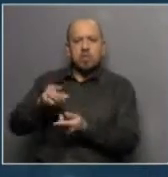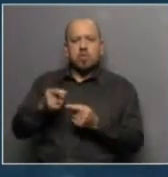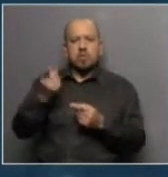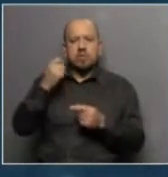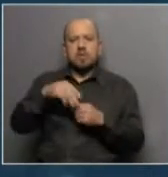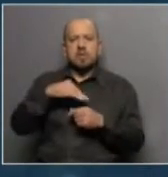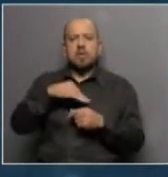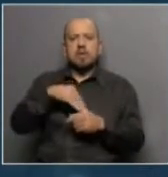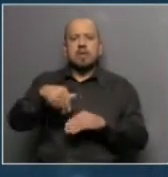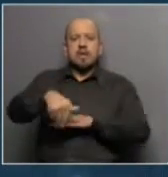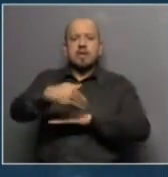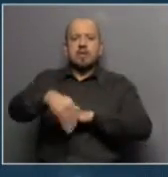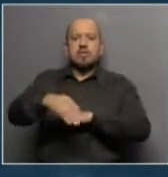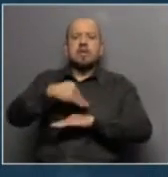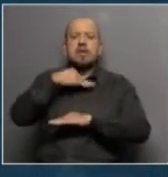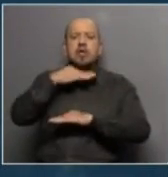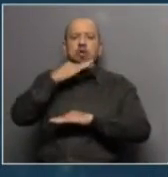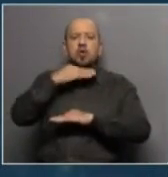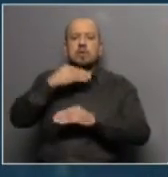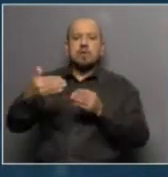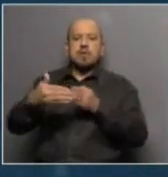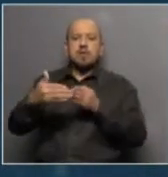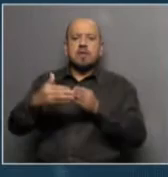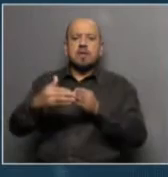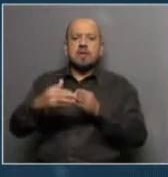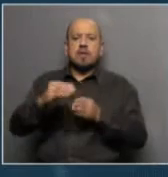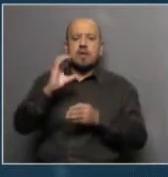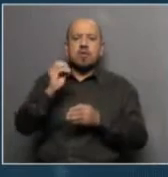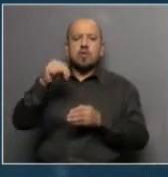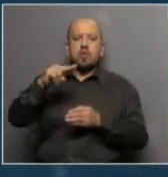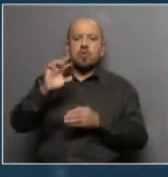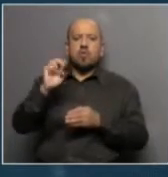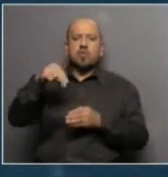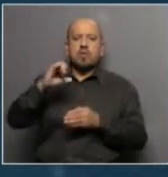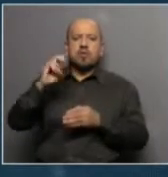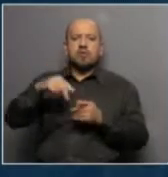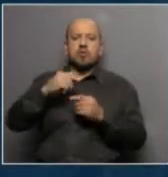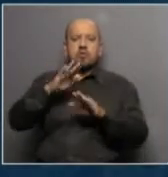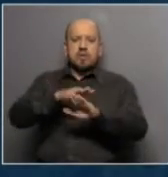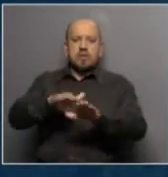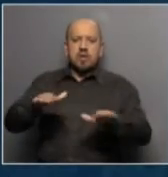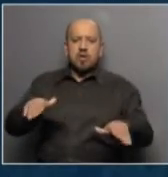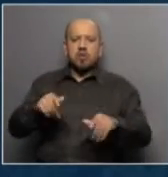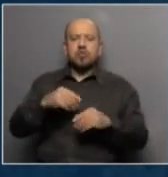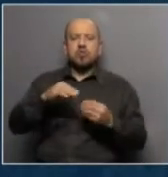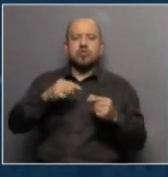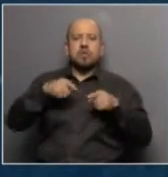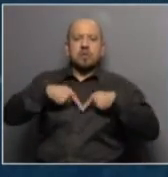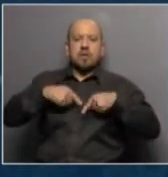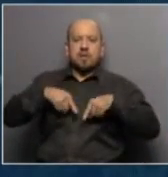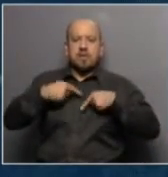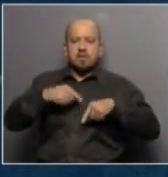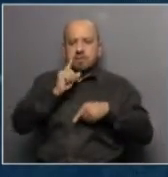en Canelones y Convención, 5 familias, 20 niños, 20 personas, un bebé de 1 mes entre ellos. La Intendencia de Montevideo fue uno de